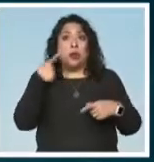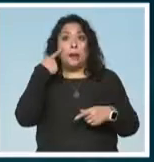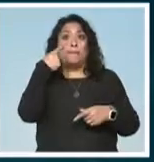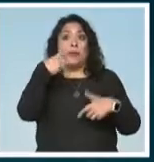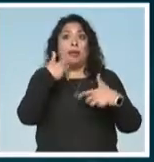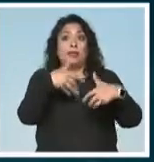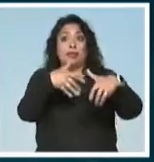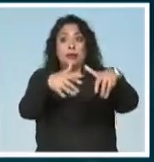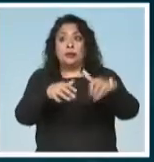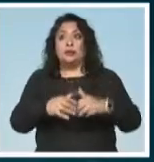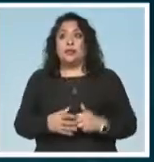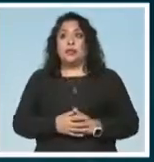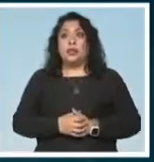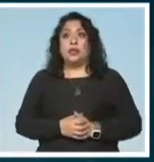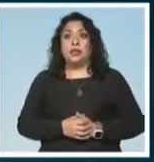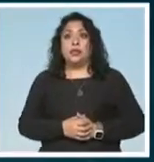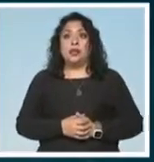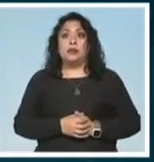el desfile.